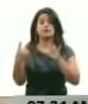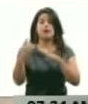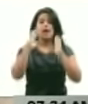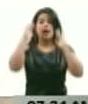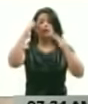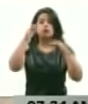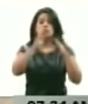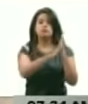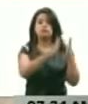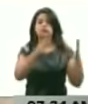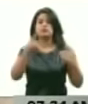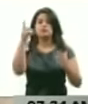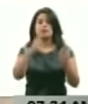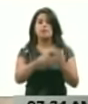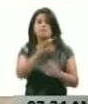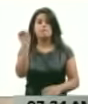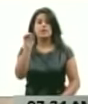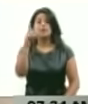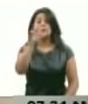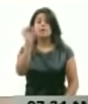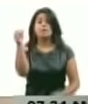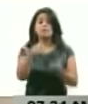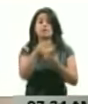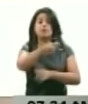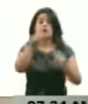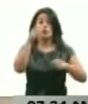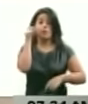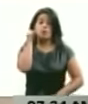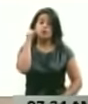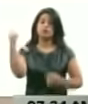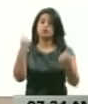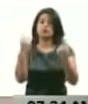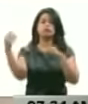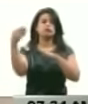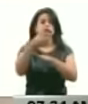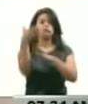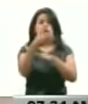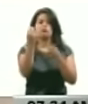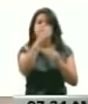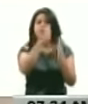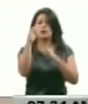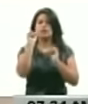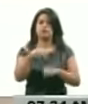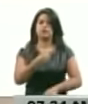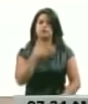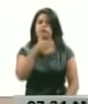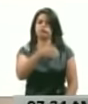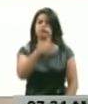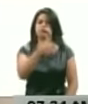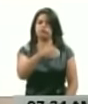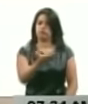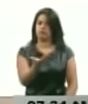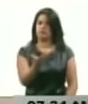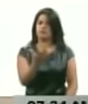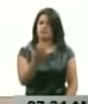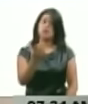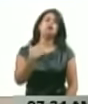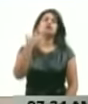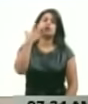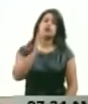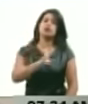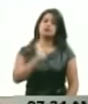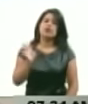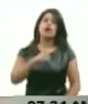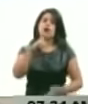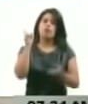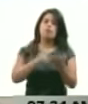100 mil usuarios y usuarias. Eso quiere decir que en Venezuela, primero, damos cumplimiento a la Constitución